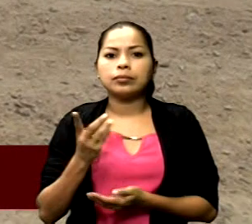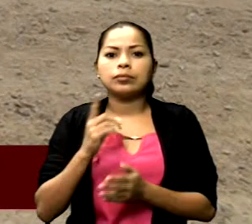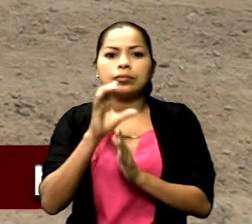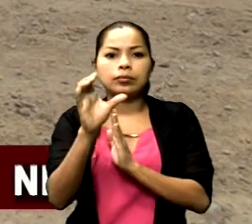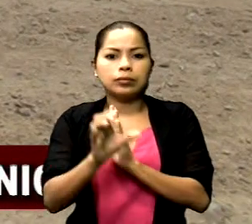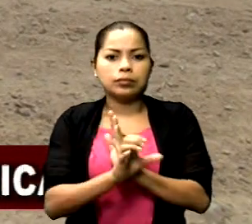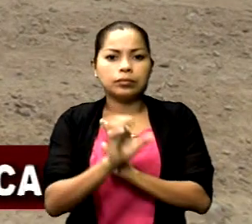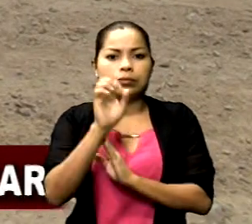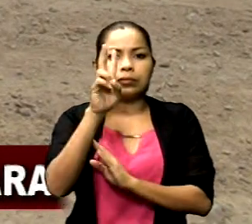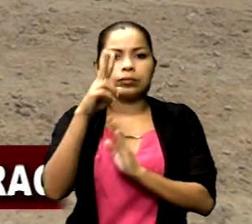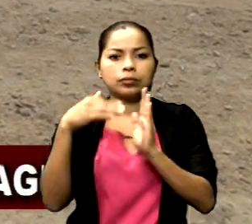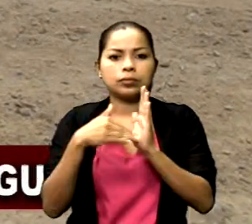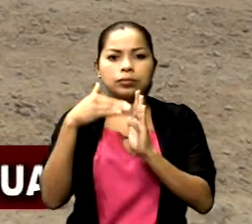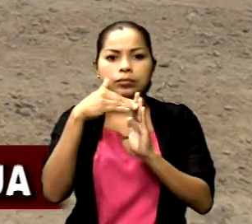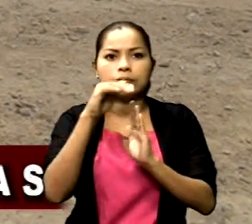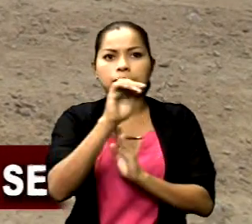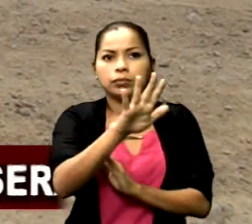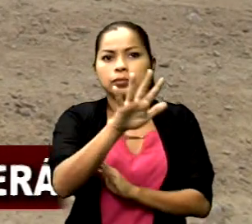costo de